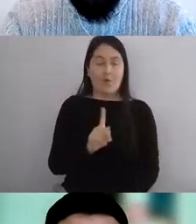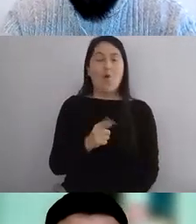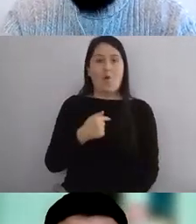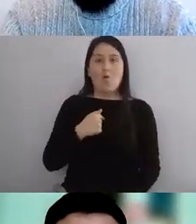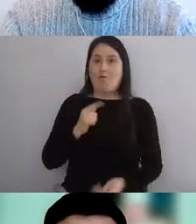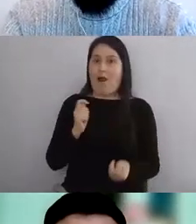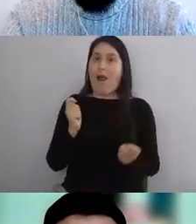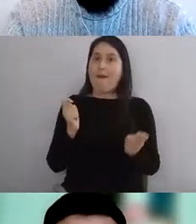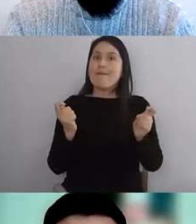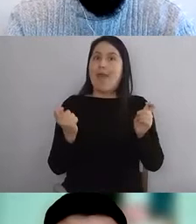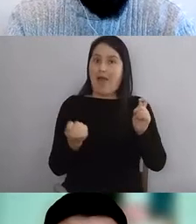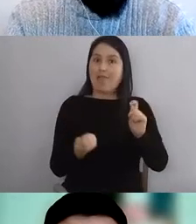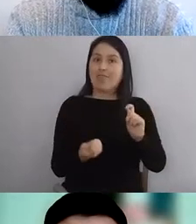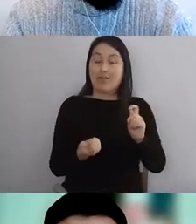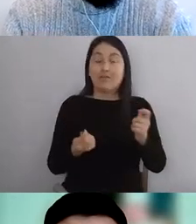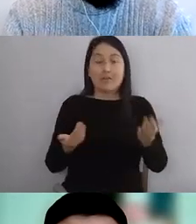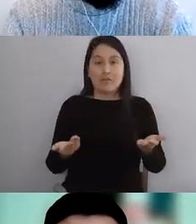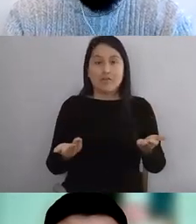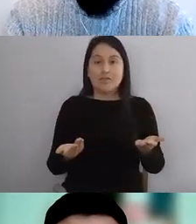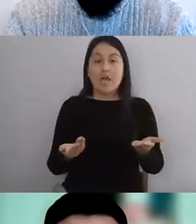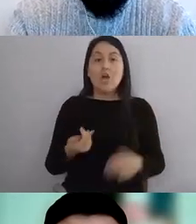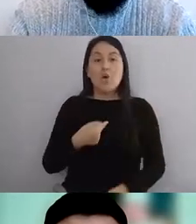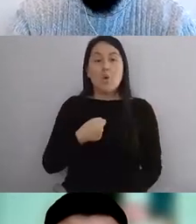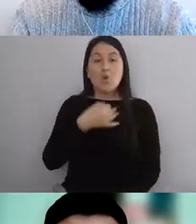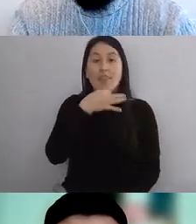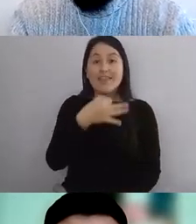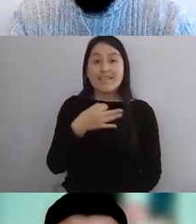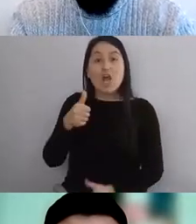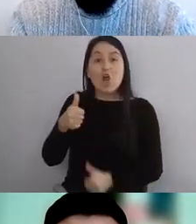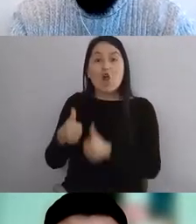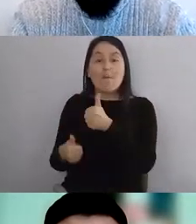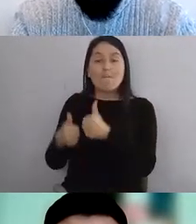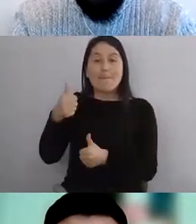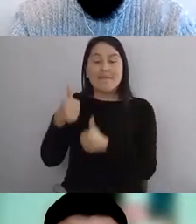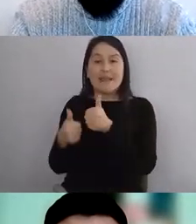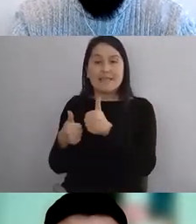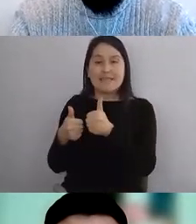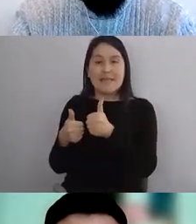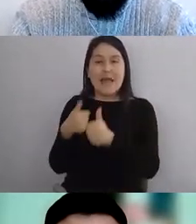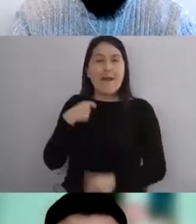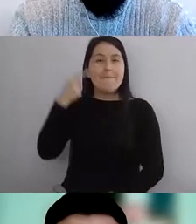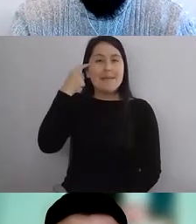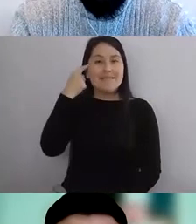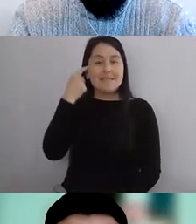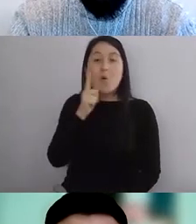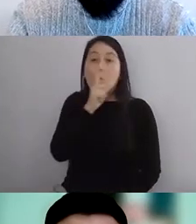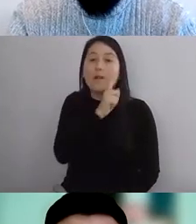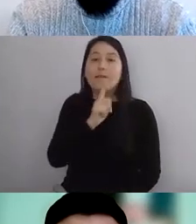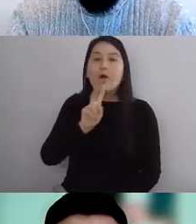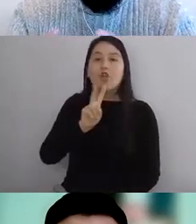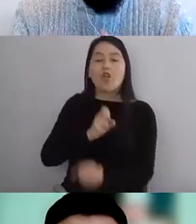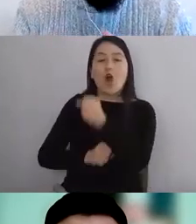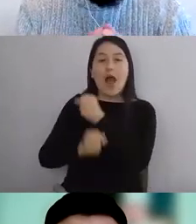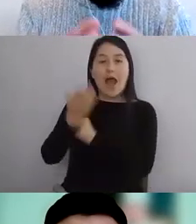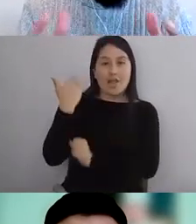cambiando. Entonces, cuando nosotros hablamos de las competencias, tratemos de remitirnos los 2 últimos años de nuestra vida, ¿ya?